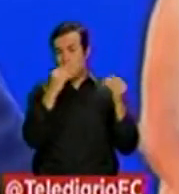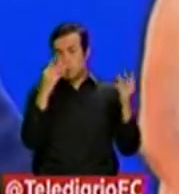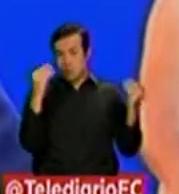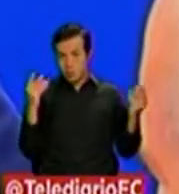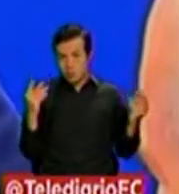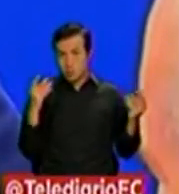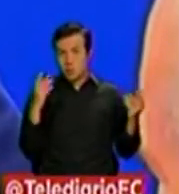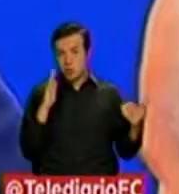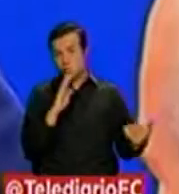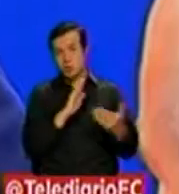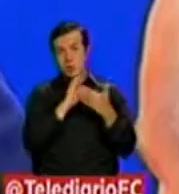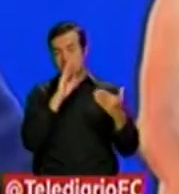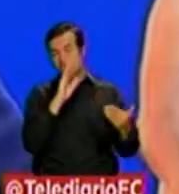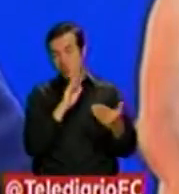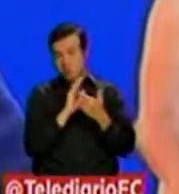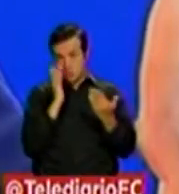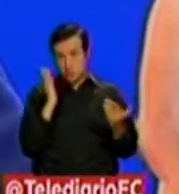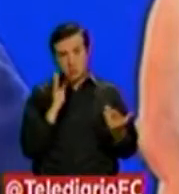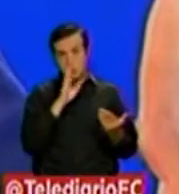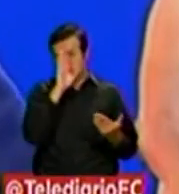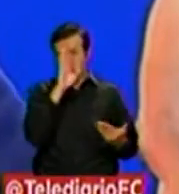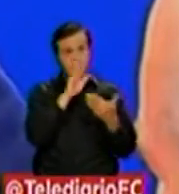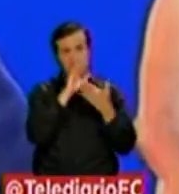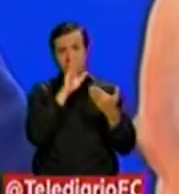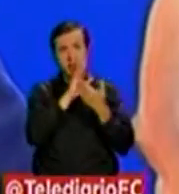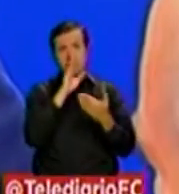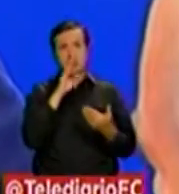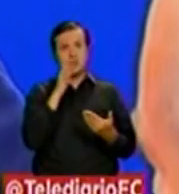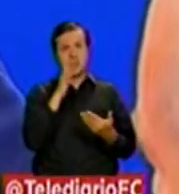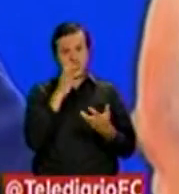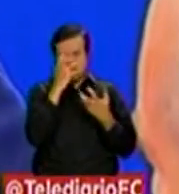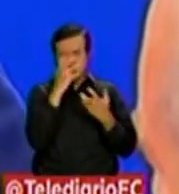es desestabilizar. Cerruchar. Desestabilizar. Eso sí me molesta,